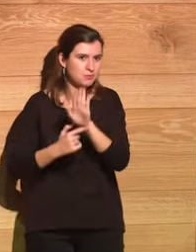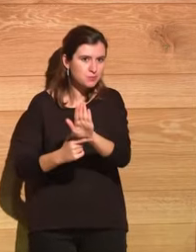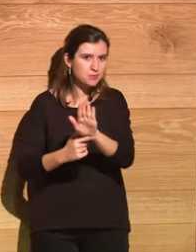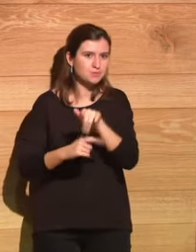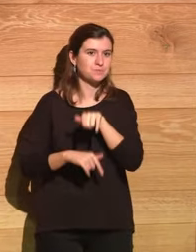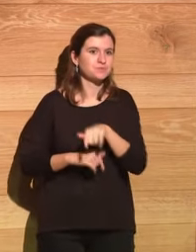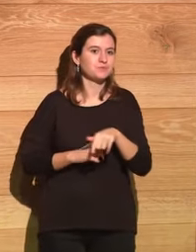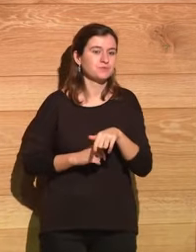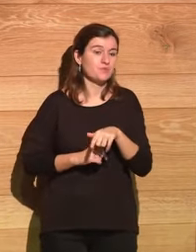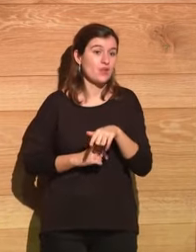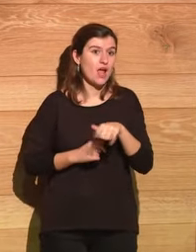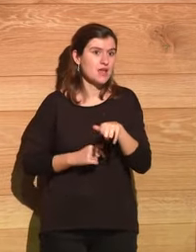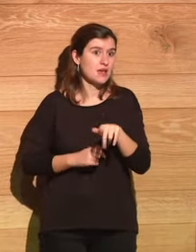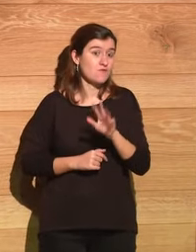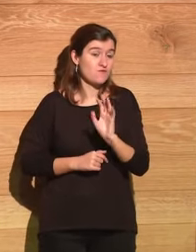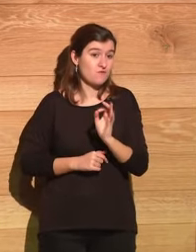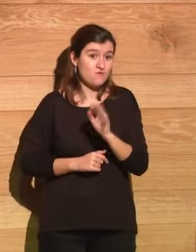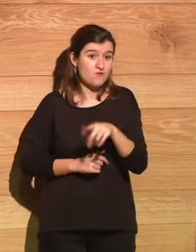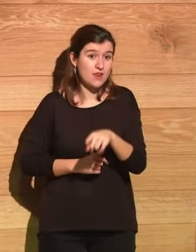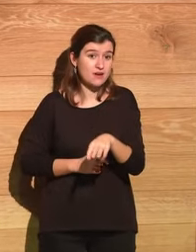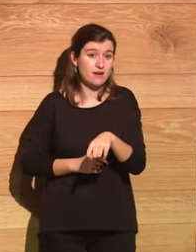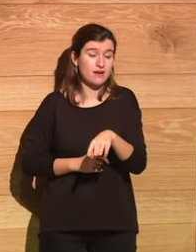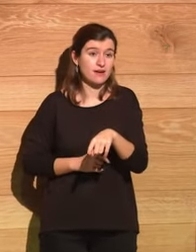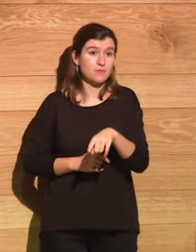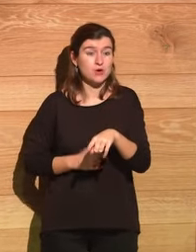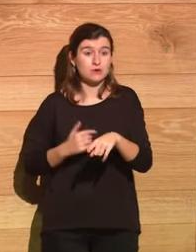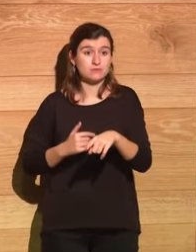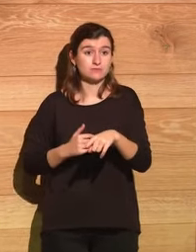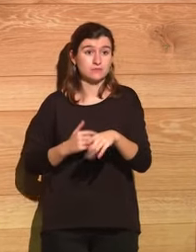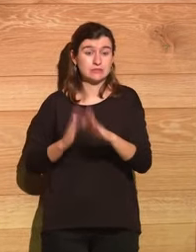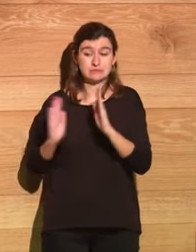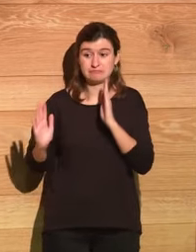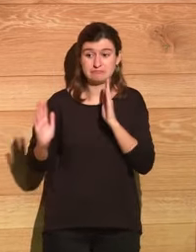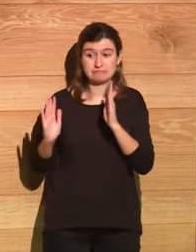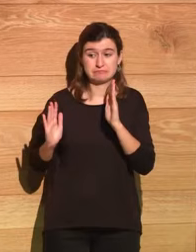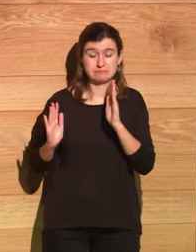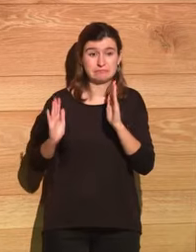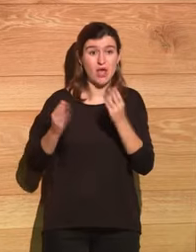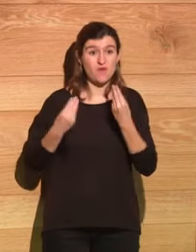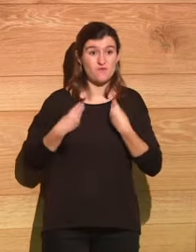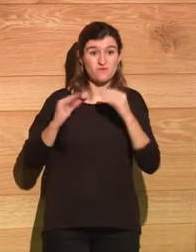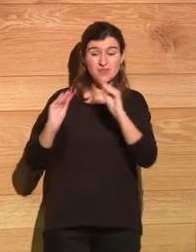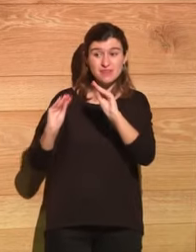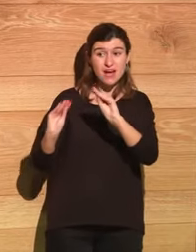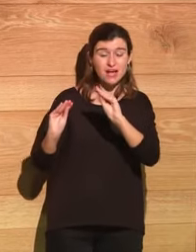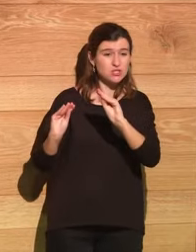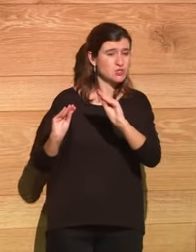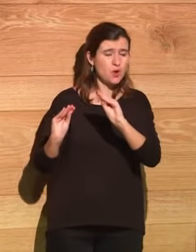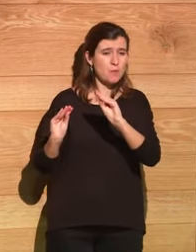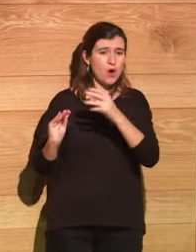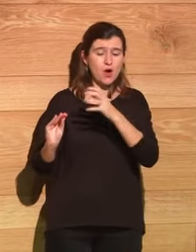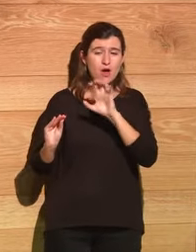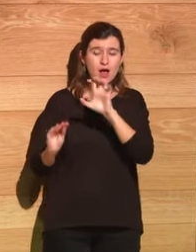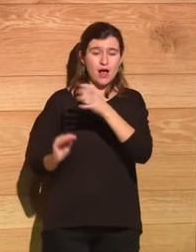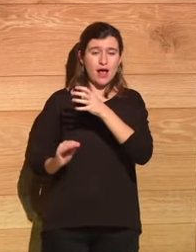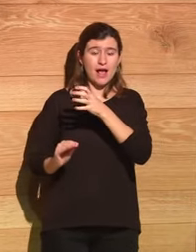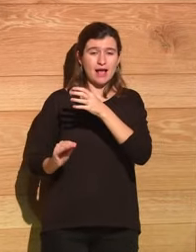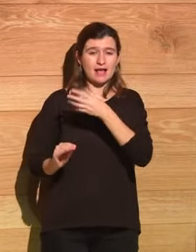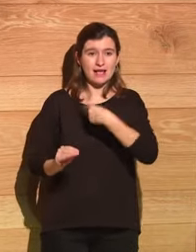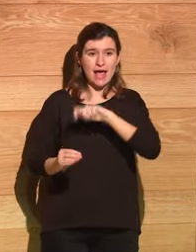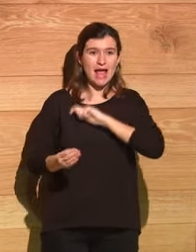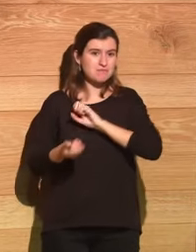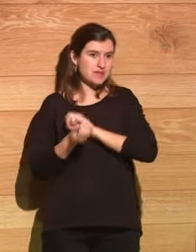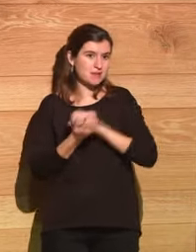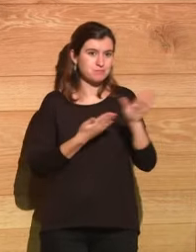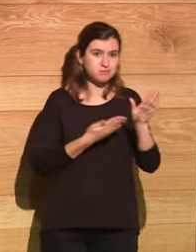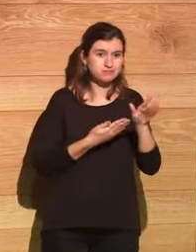porque además ella, efectivamente, como decía Alejandro, pues pasó prácticamente toda su vida adulta en el exilio, completamente alejada de la